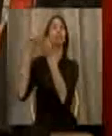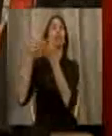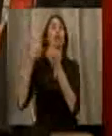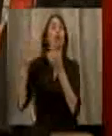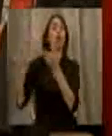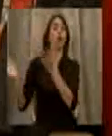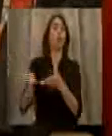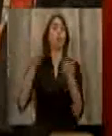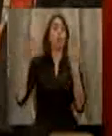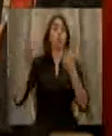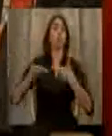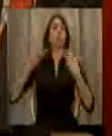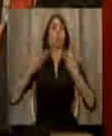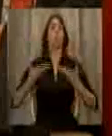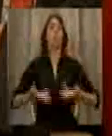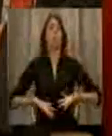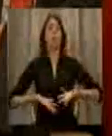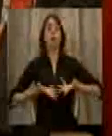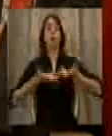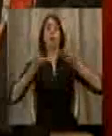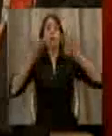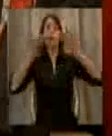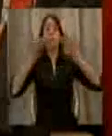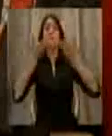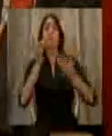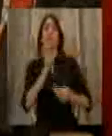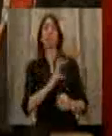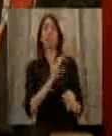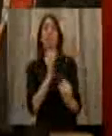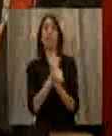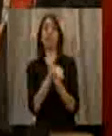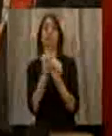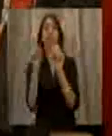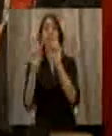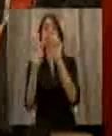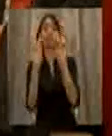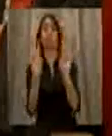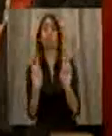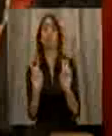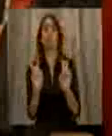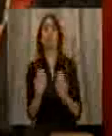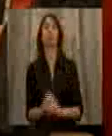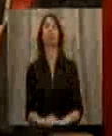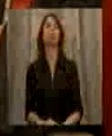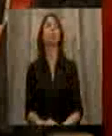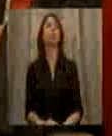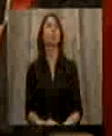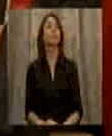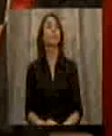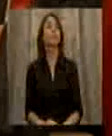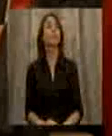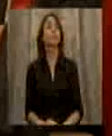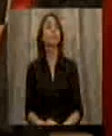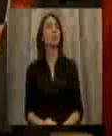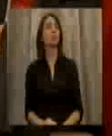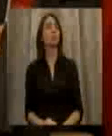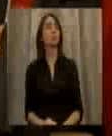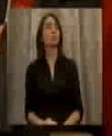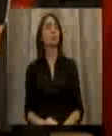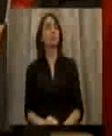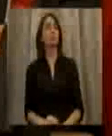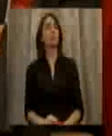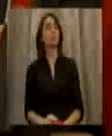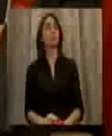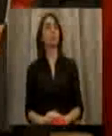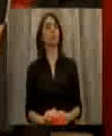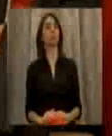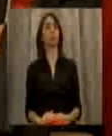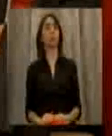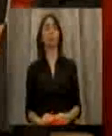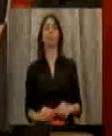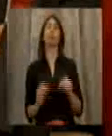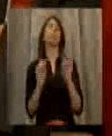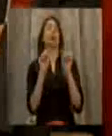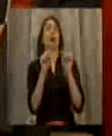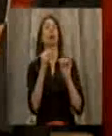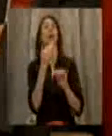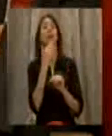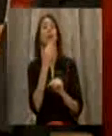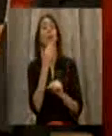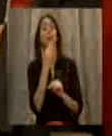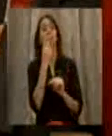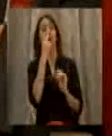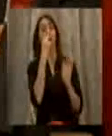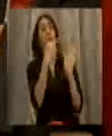el trabajo en esta área. Asimismo, en este elemento está